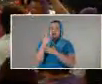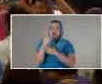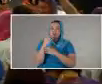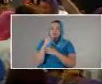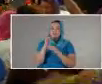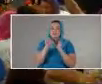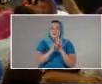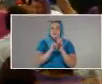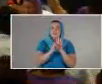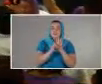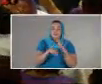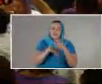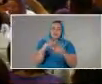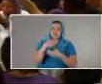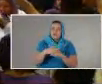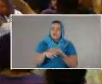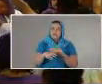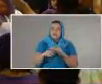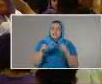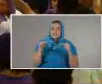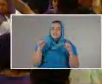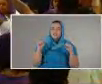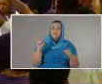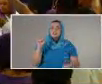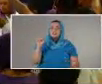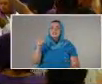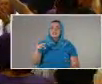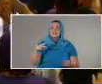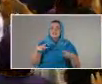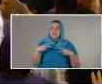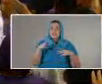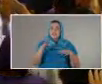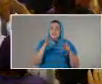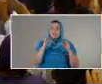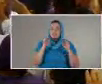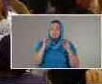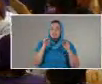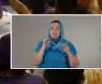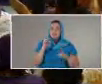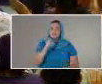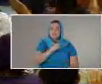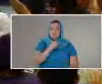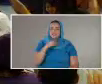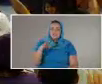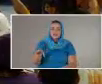si hay alguien que quiera aceptar a Cristo, por favor pase al frente.